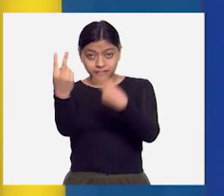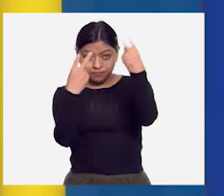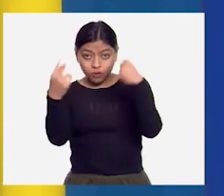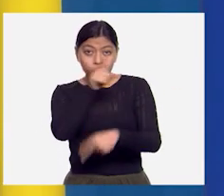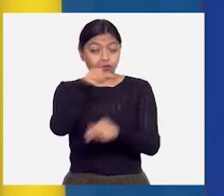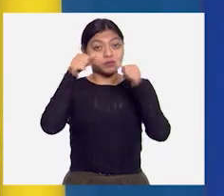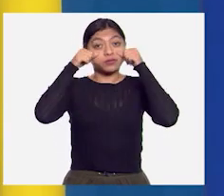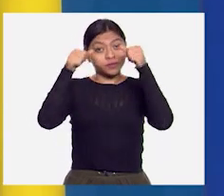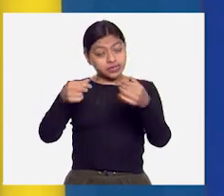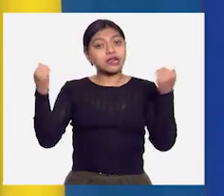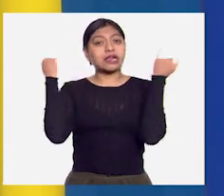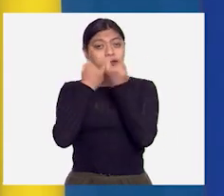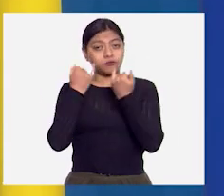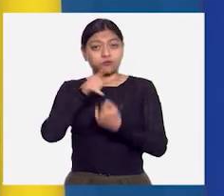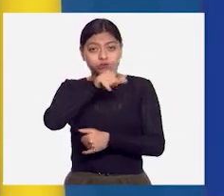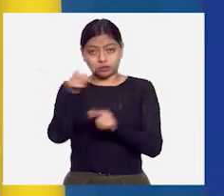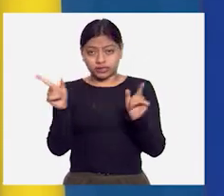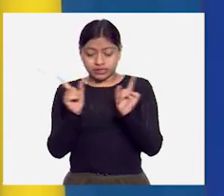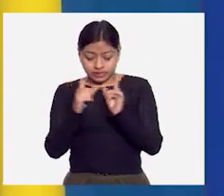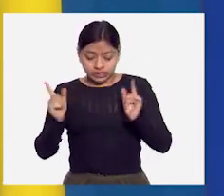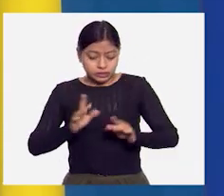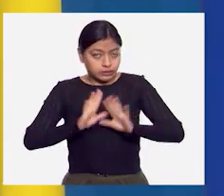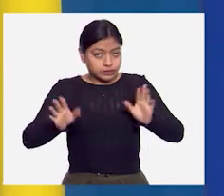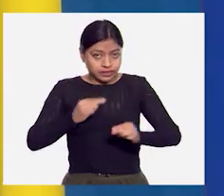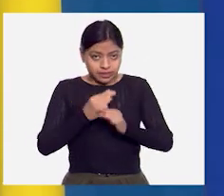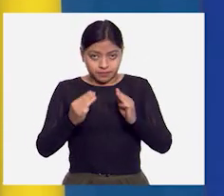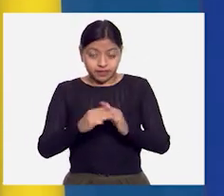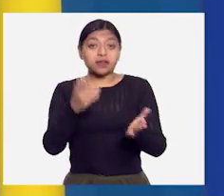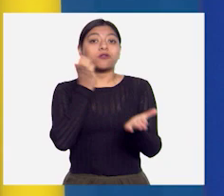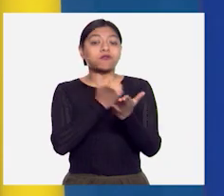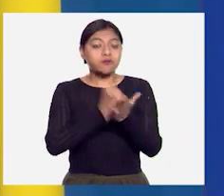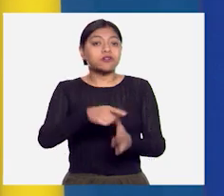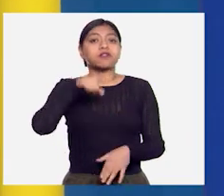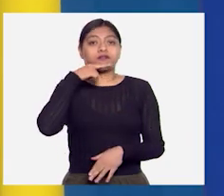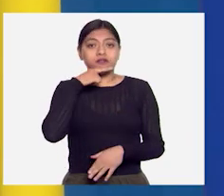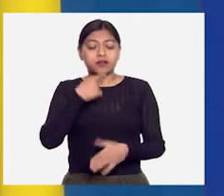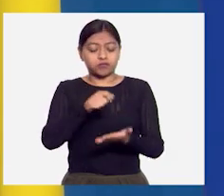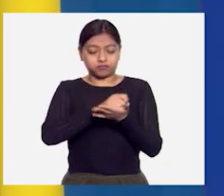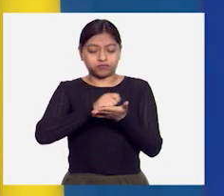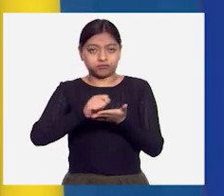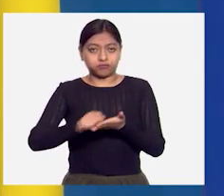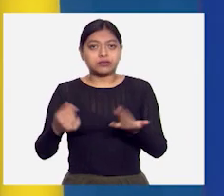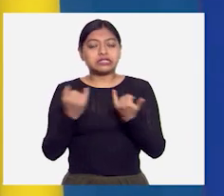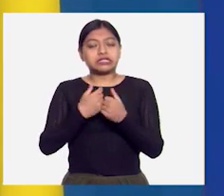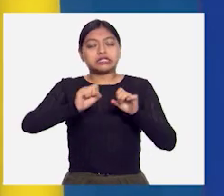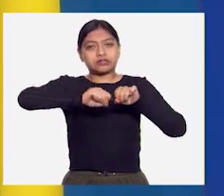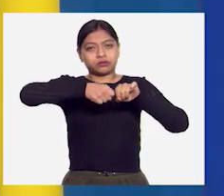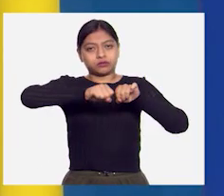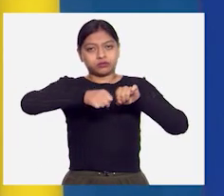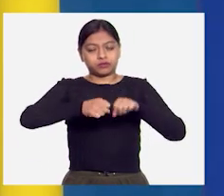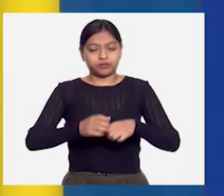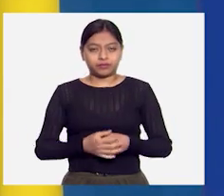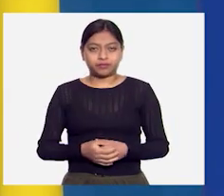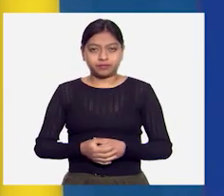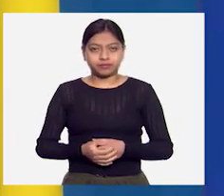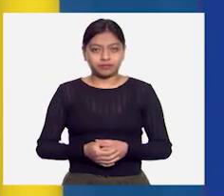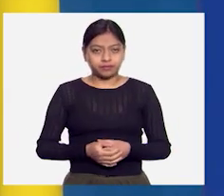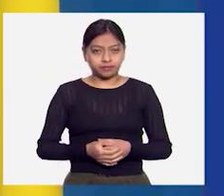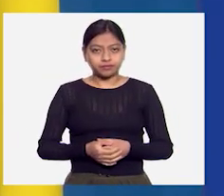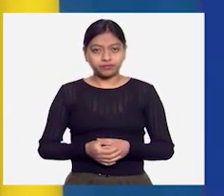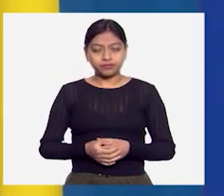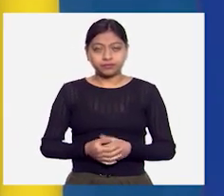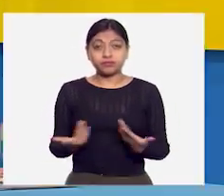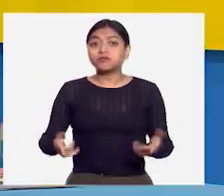atención y también tengan preparados sus materiales, cuaderno, lápiz, goma y sacapuntas. ¿Y con qué vamos a